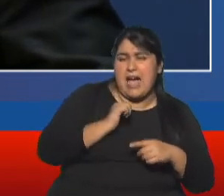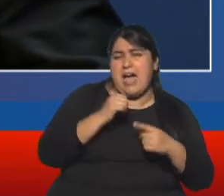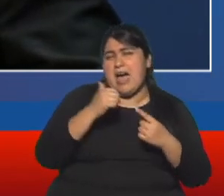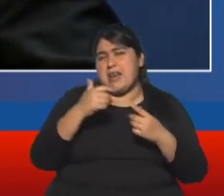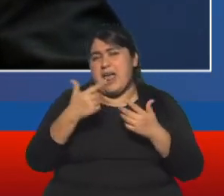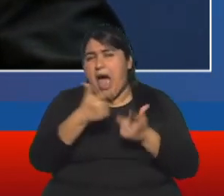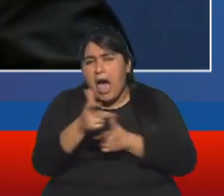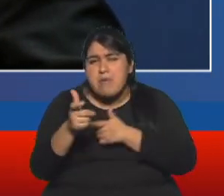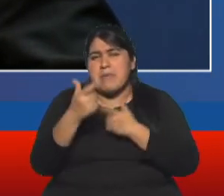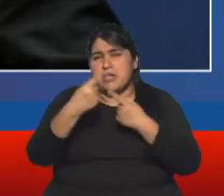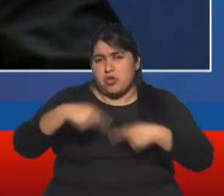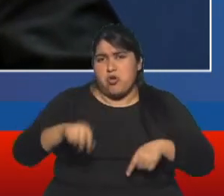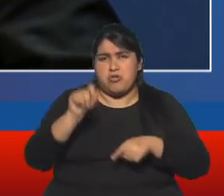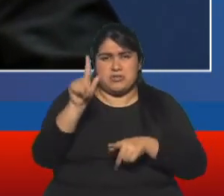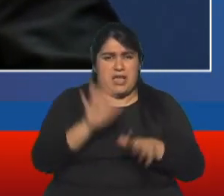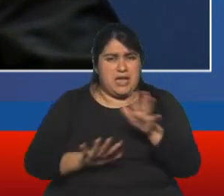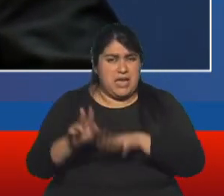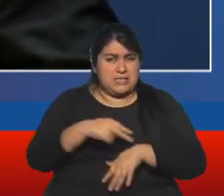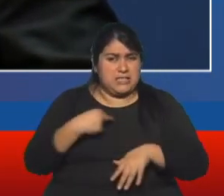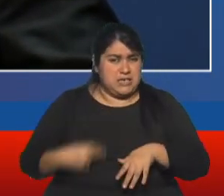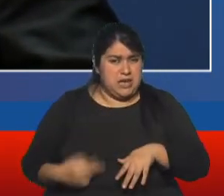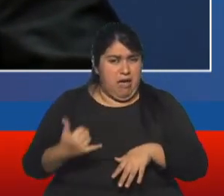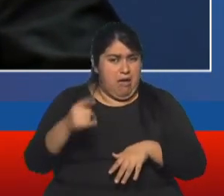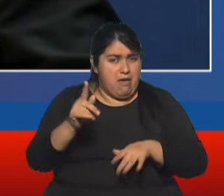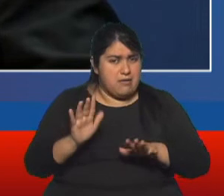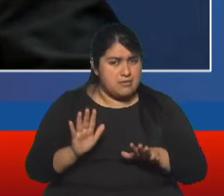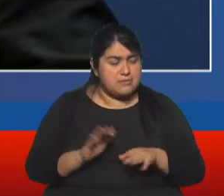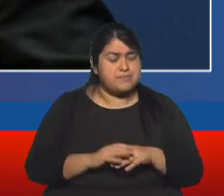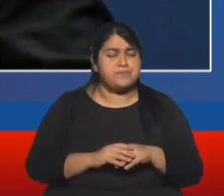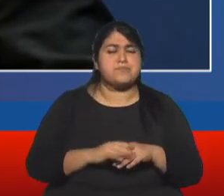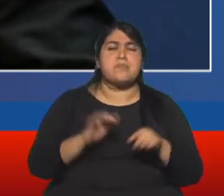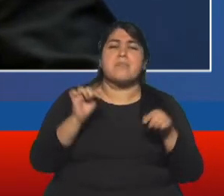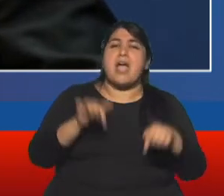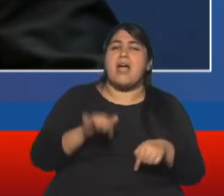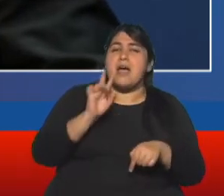armamento que China está realizando. A ver, aquí